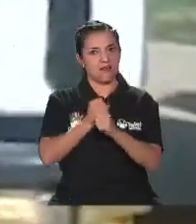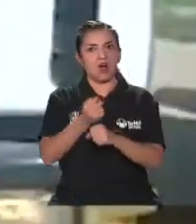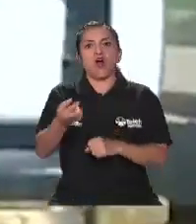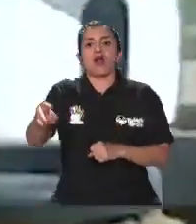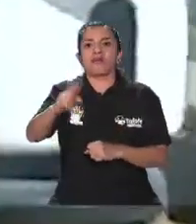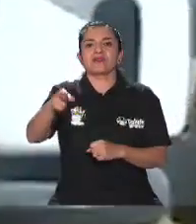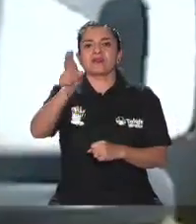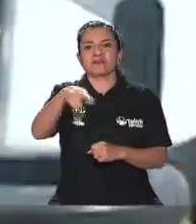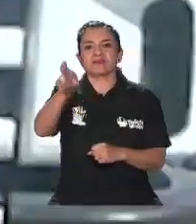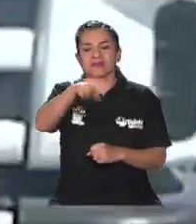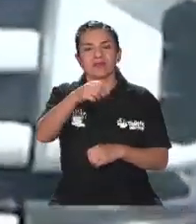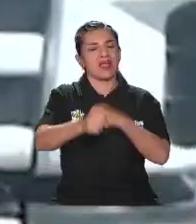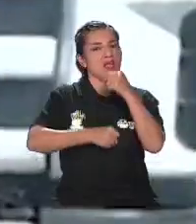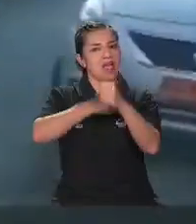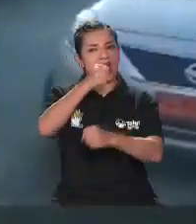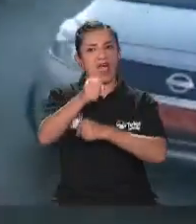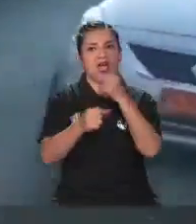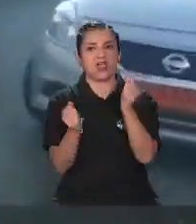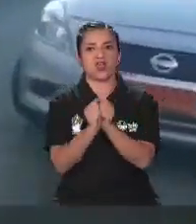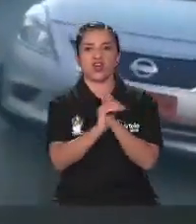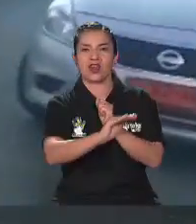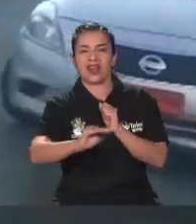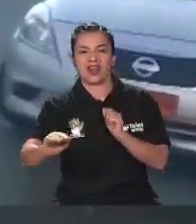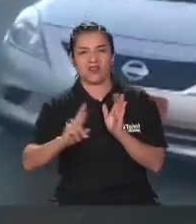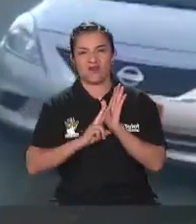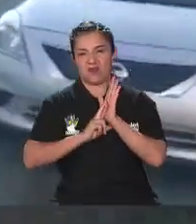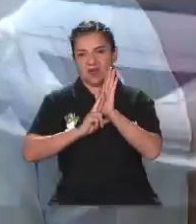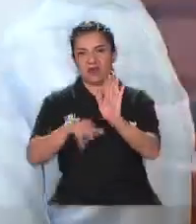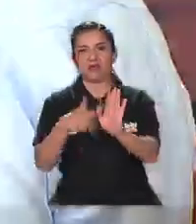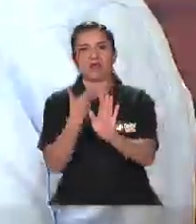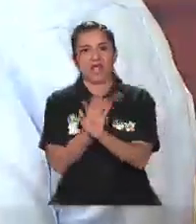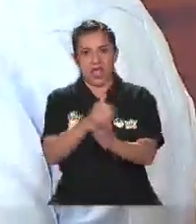a año con el niño embajador que haya a nivel de país.